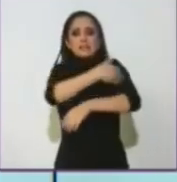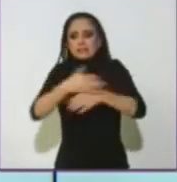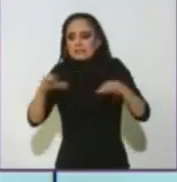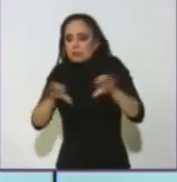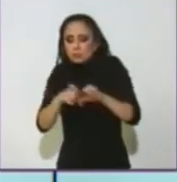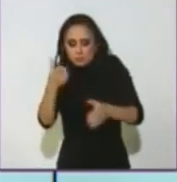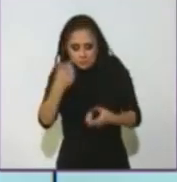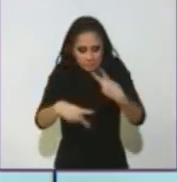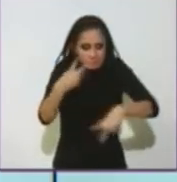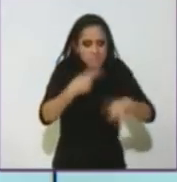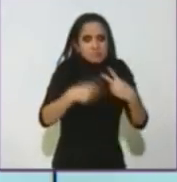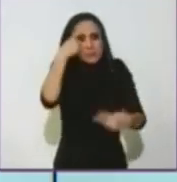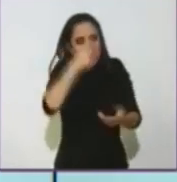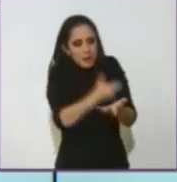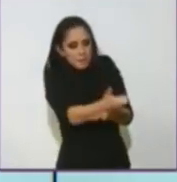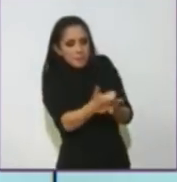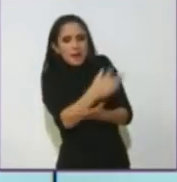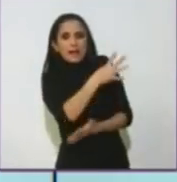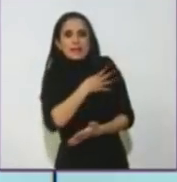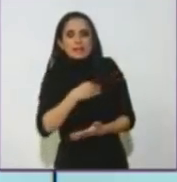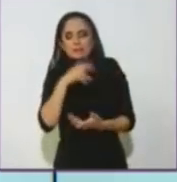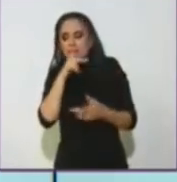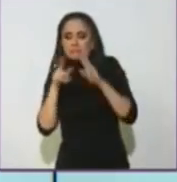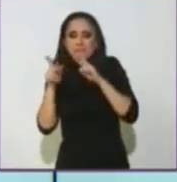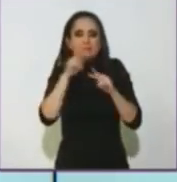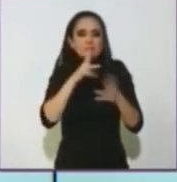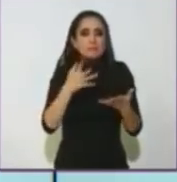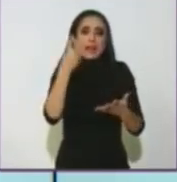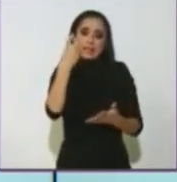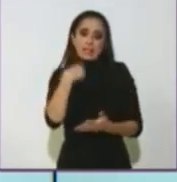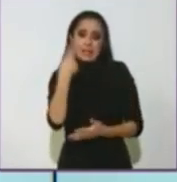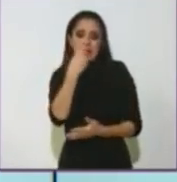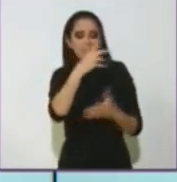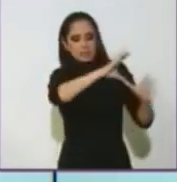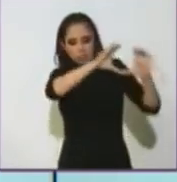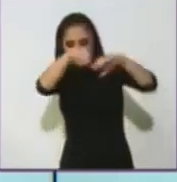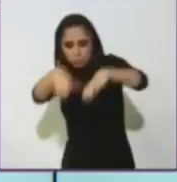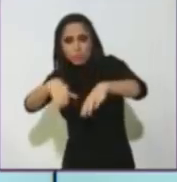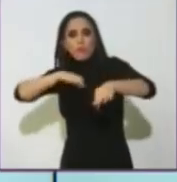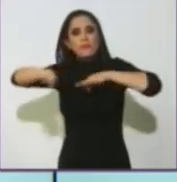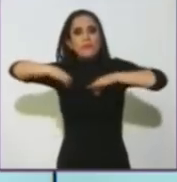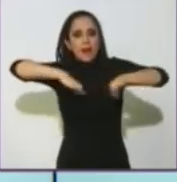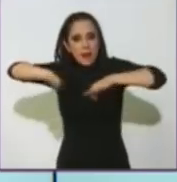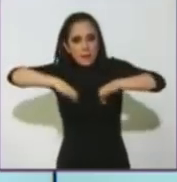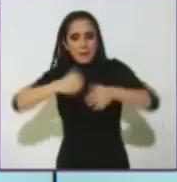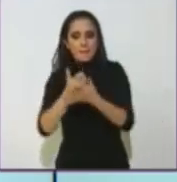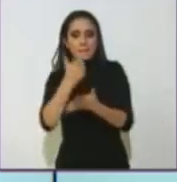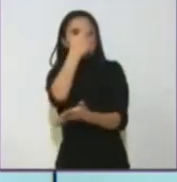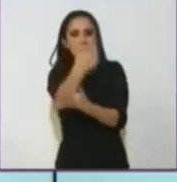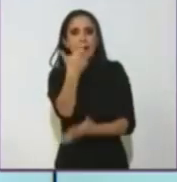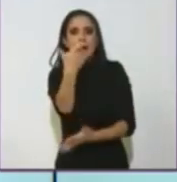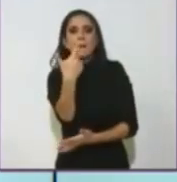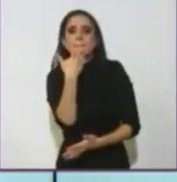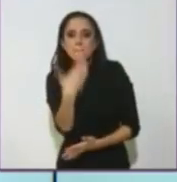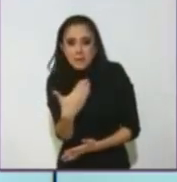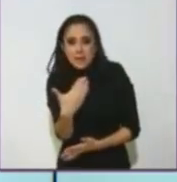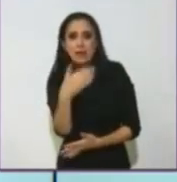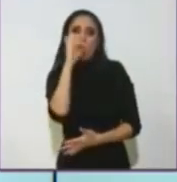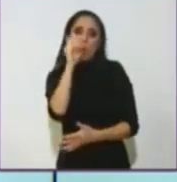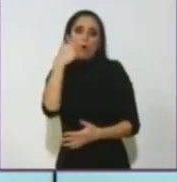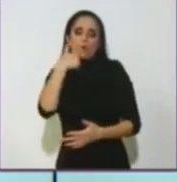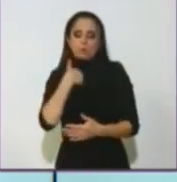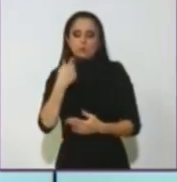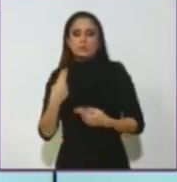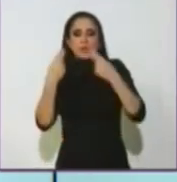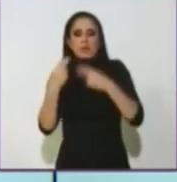mantenerlos lo que nosotros necesitamos generar ese empleo bien remunerado o autoempleo ya